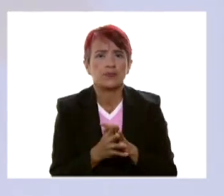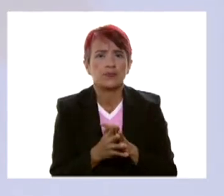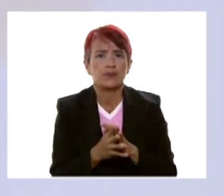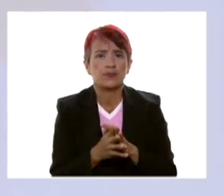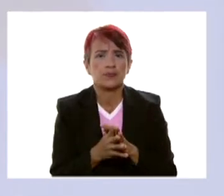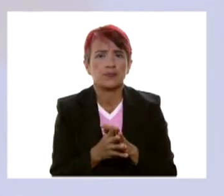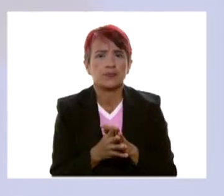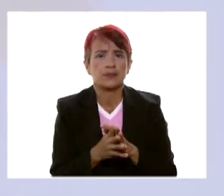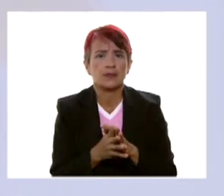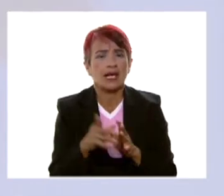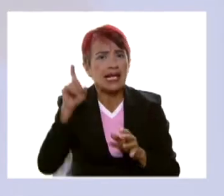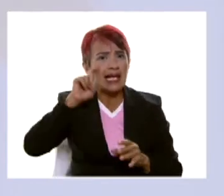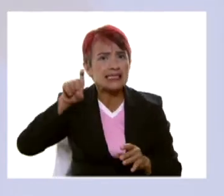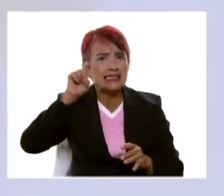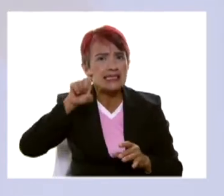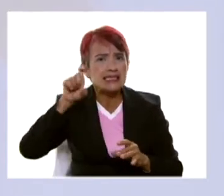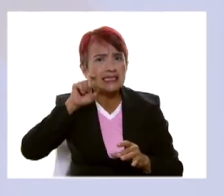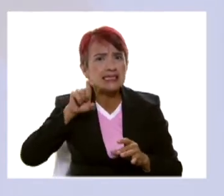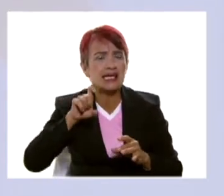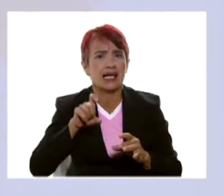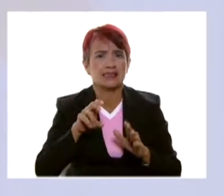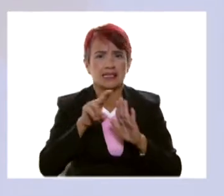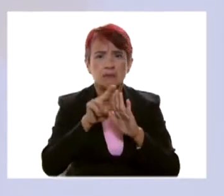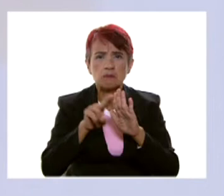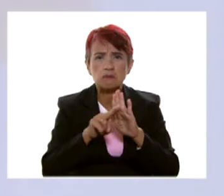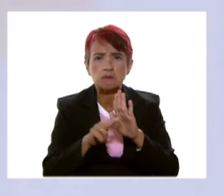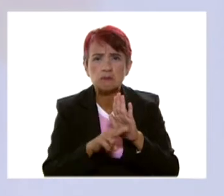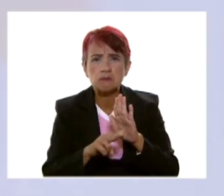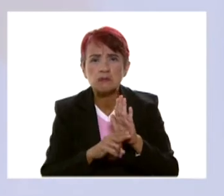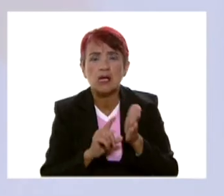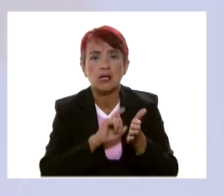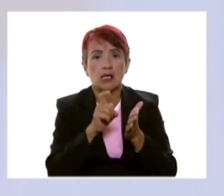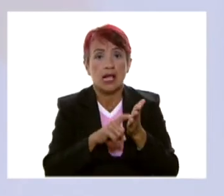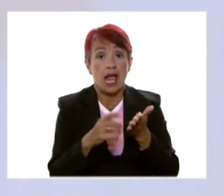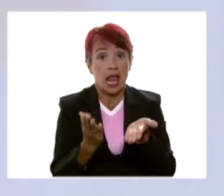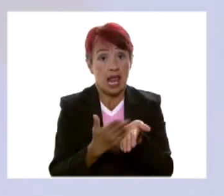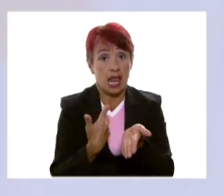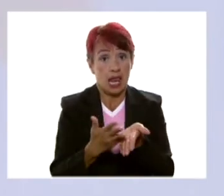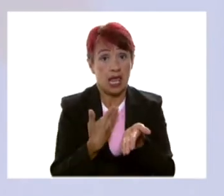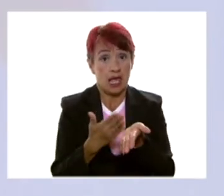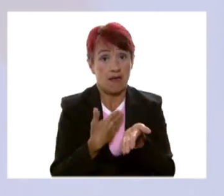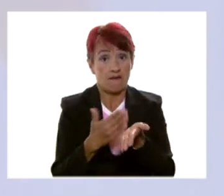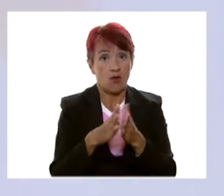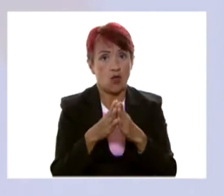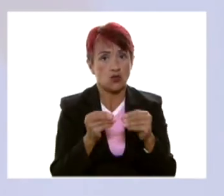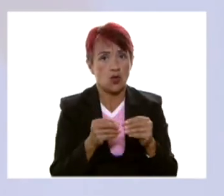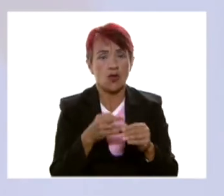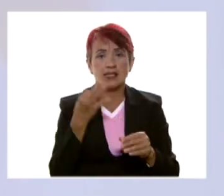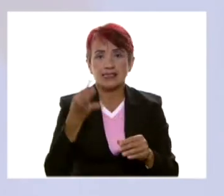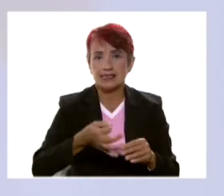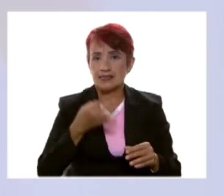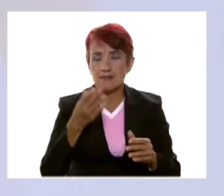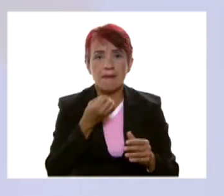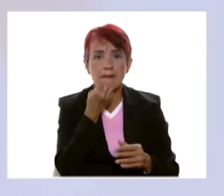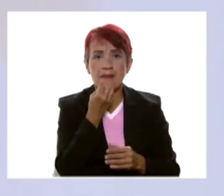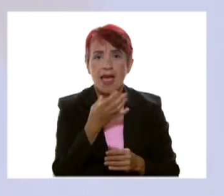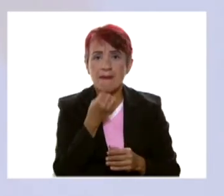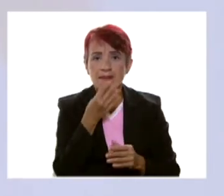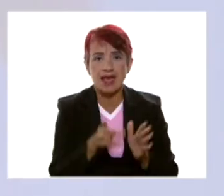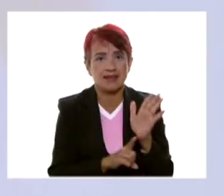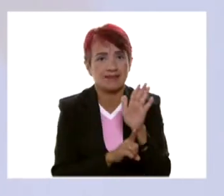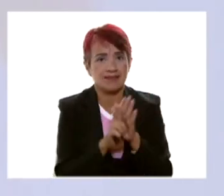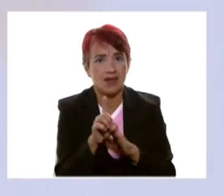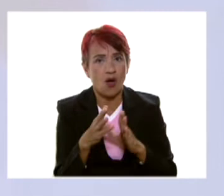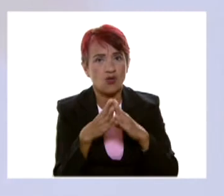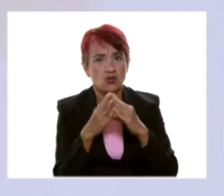las instrucciones para que ustedes terminen de complementar y en la página siempre tenemos bien desarrollado esta parte. Importante